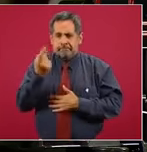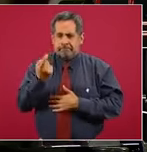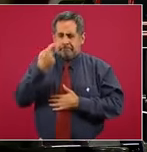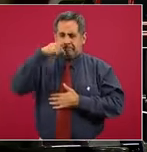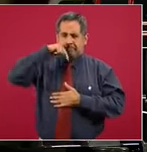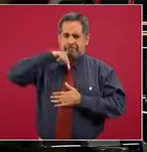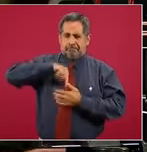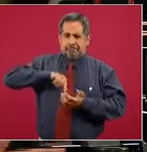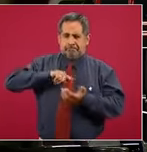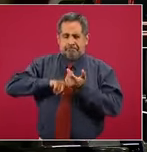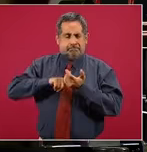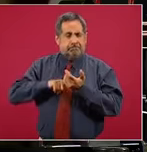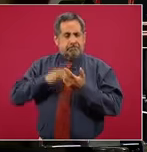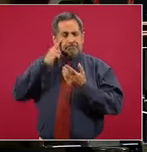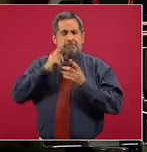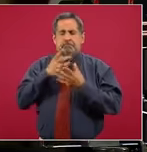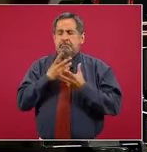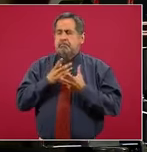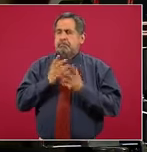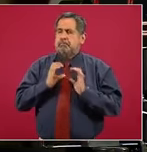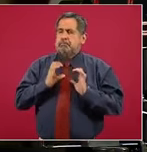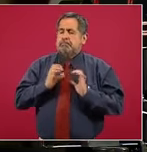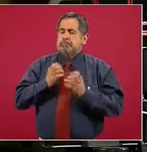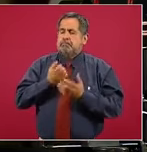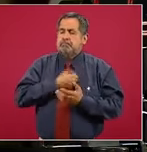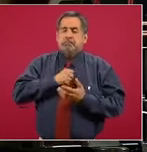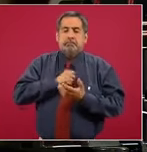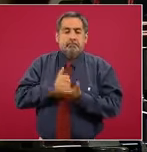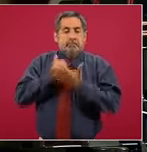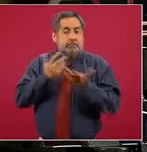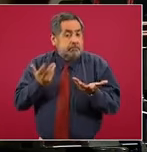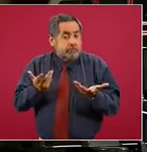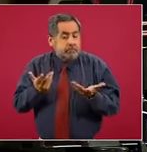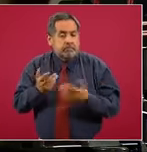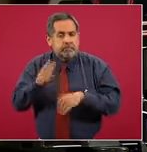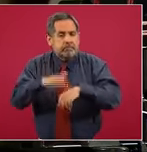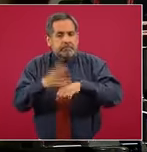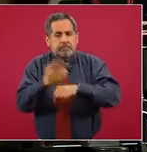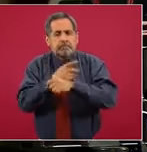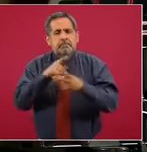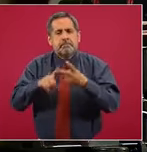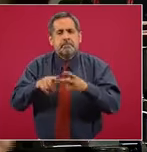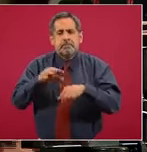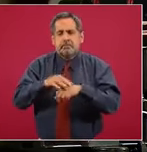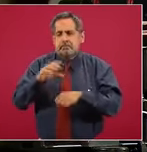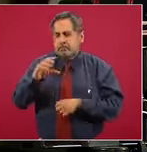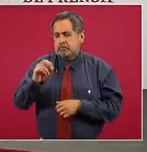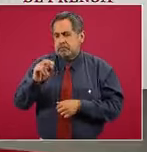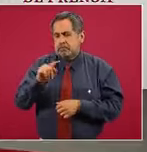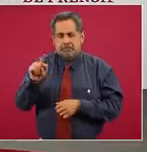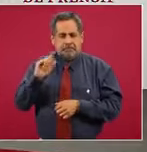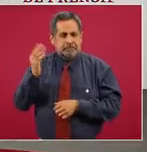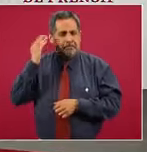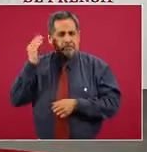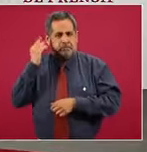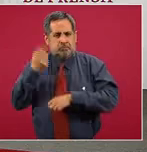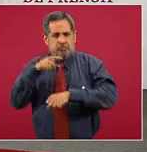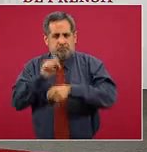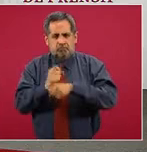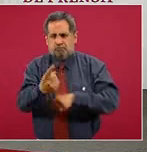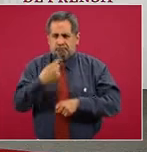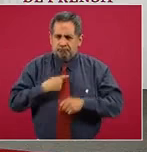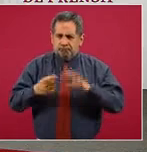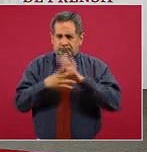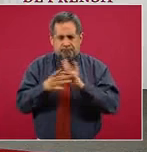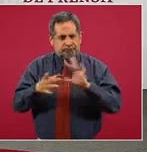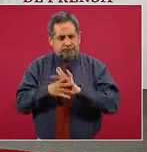es de urgencia, el propofol, etcétera. A ver si nos comenta en qué va este asunto. Y doctor Cortés, la semana pasada cuando usted nos hacía favor de